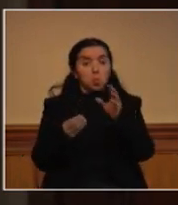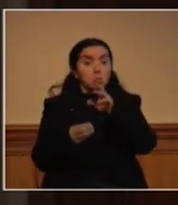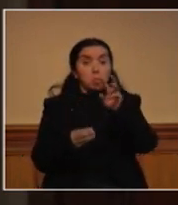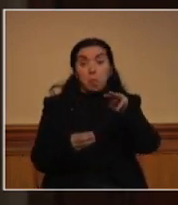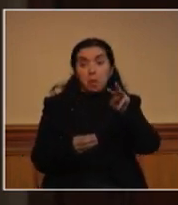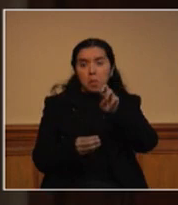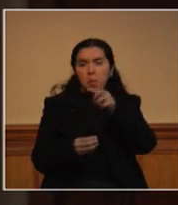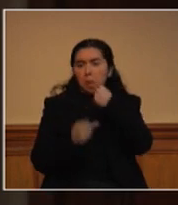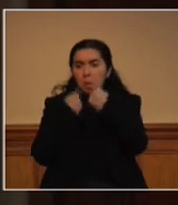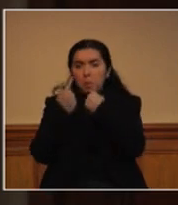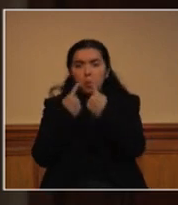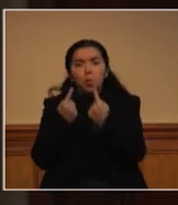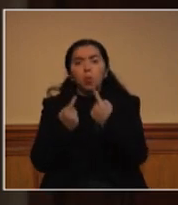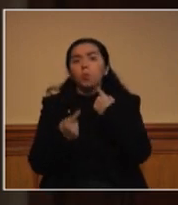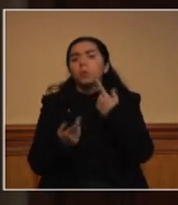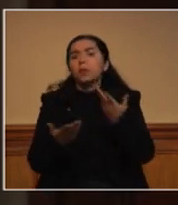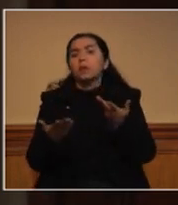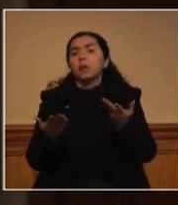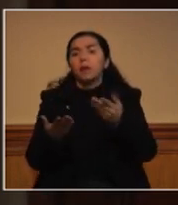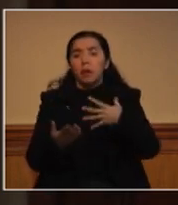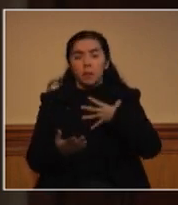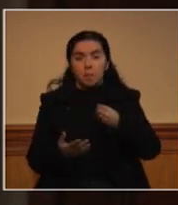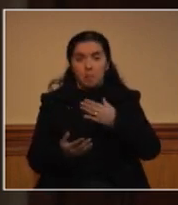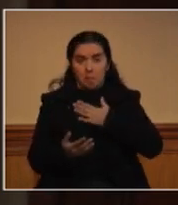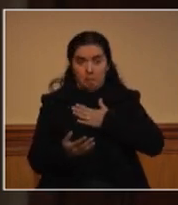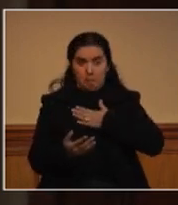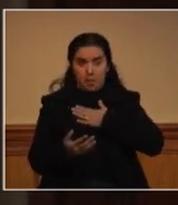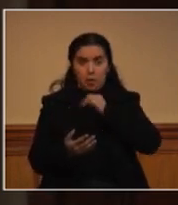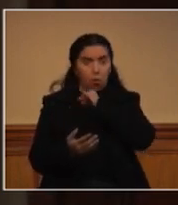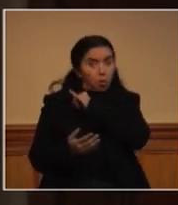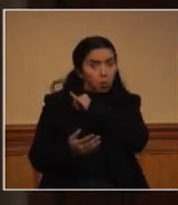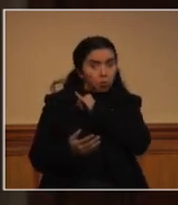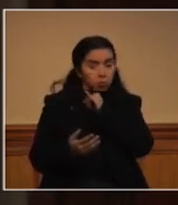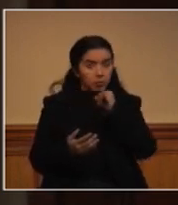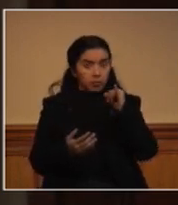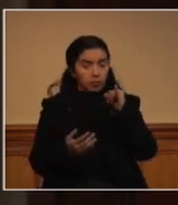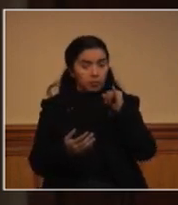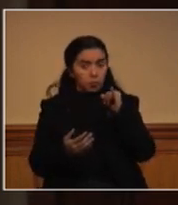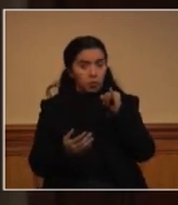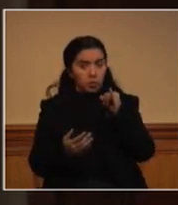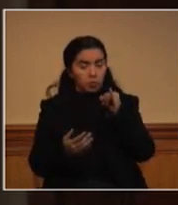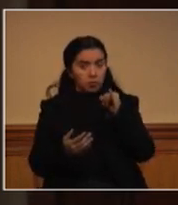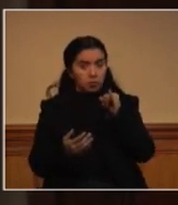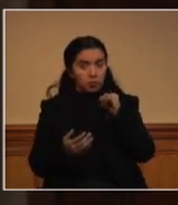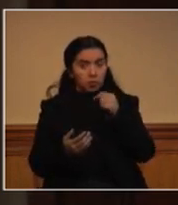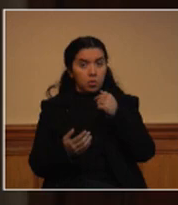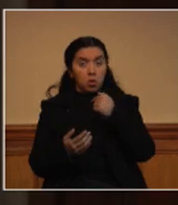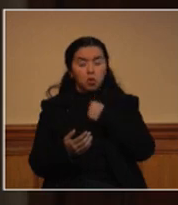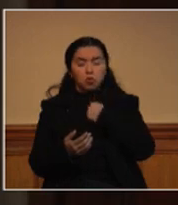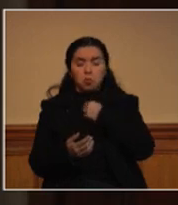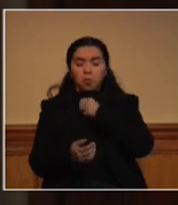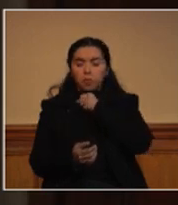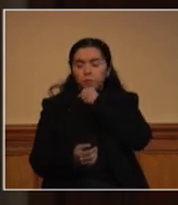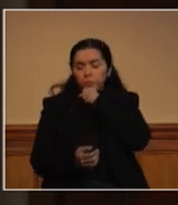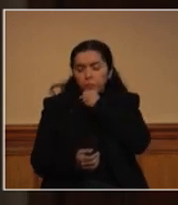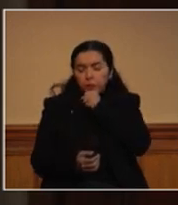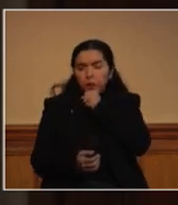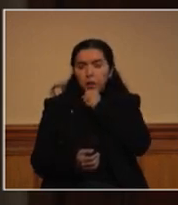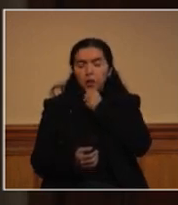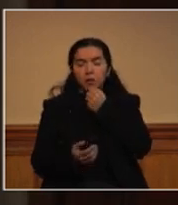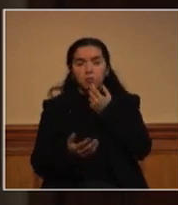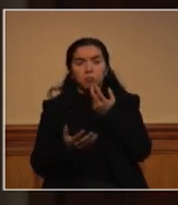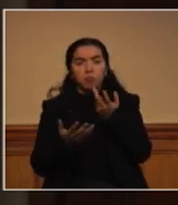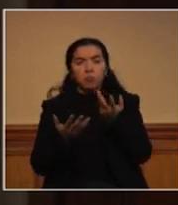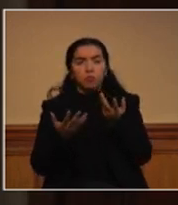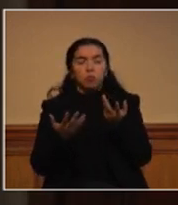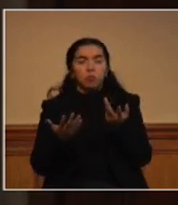con la pregunta: ¿qué va a pasar con mi hijo después que yo esté más viejo o más vieja